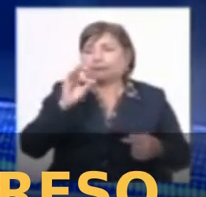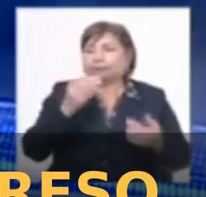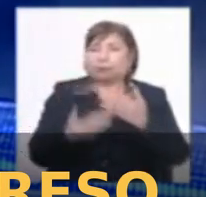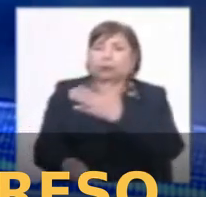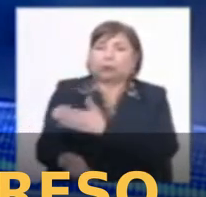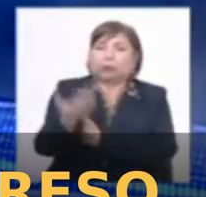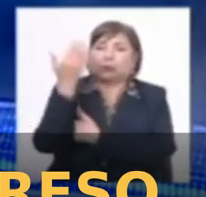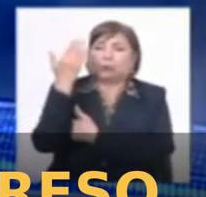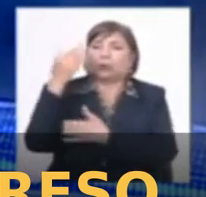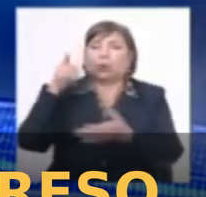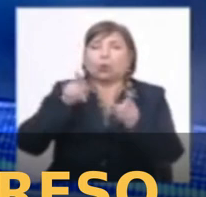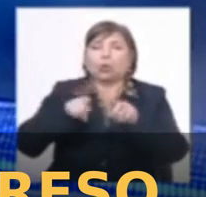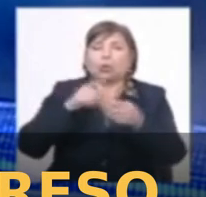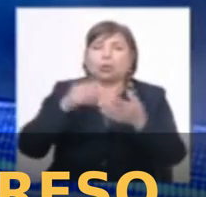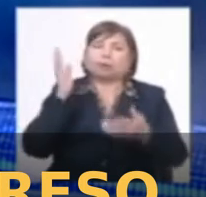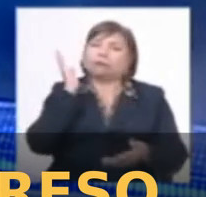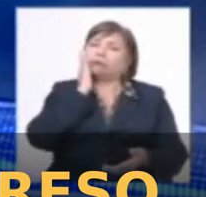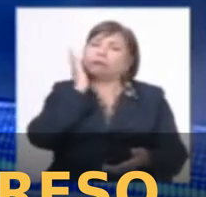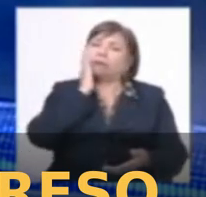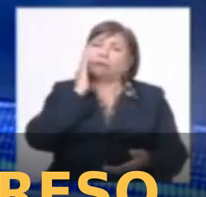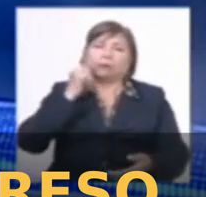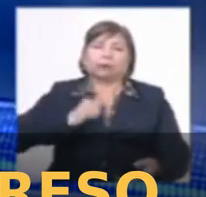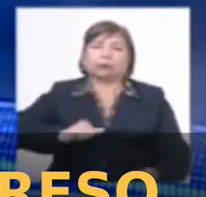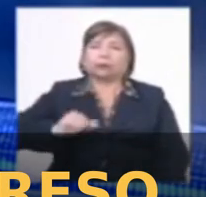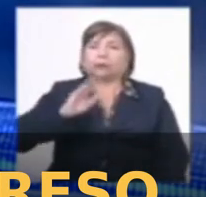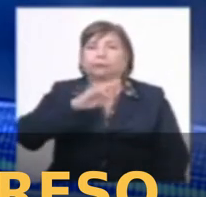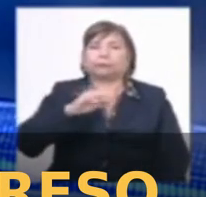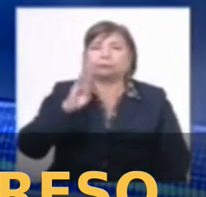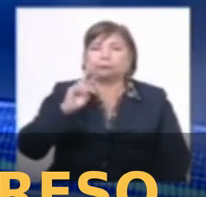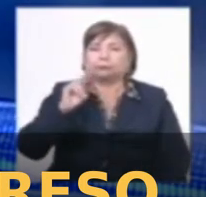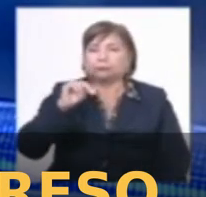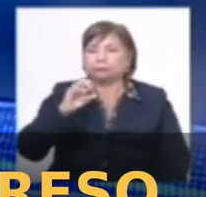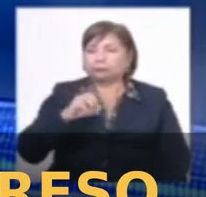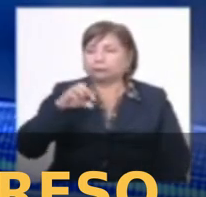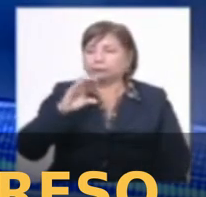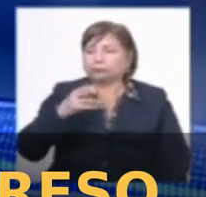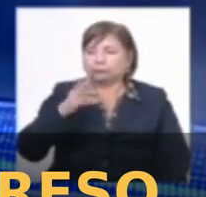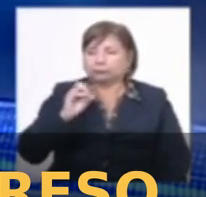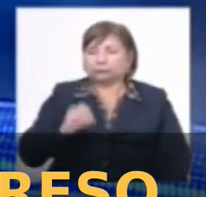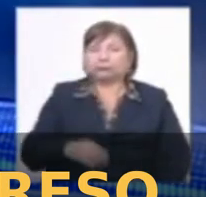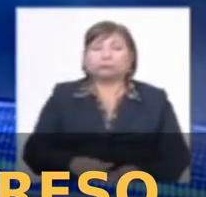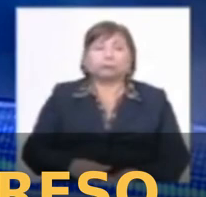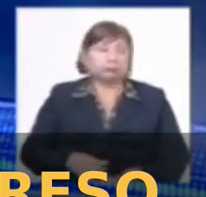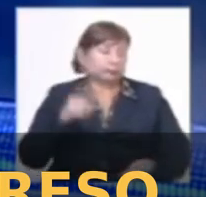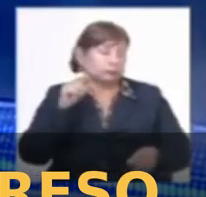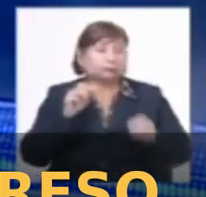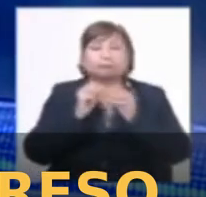mañana cuando estaban en la ceremonia de confirmación de la hija de Bruno Pacheco. Ese día justamente allanaron